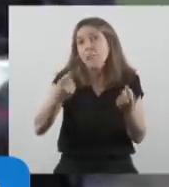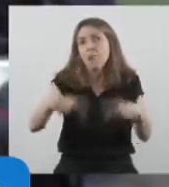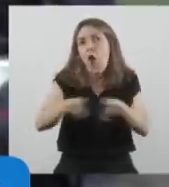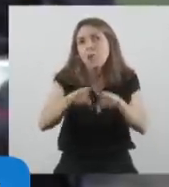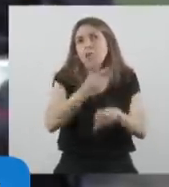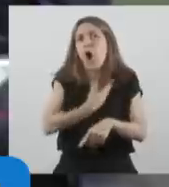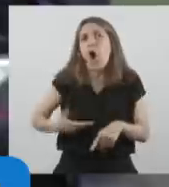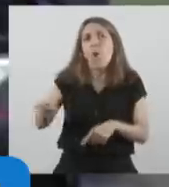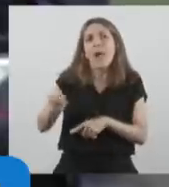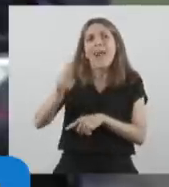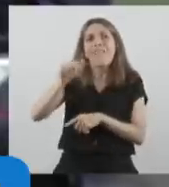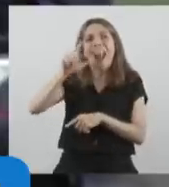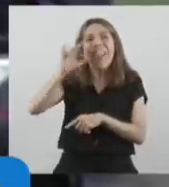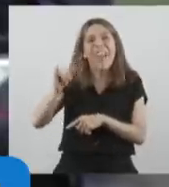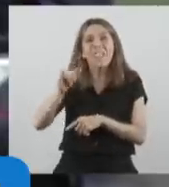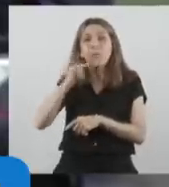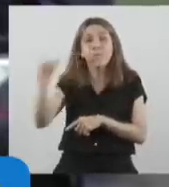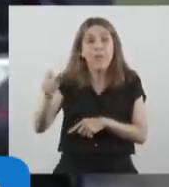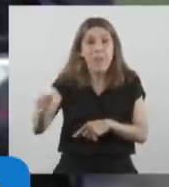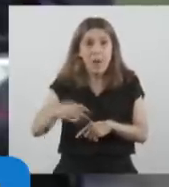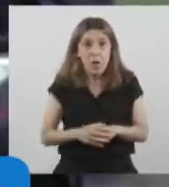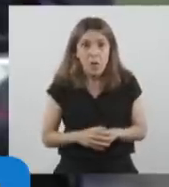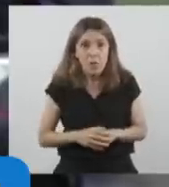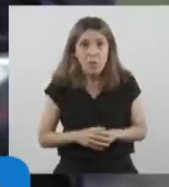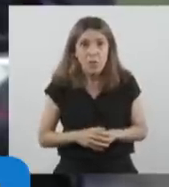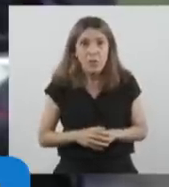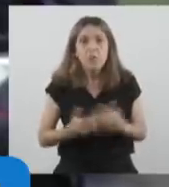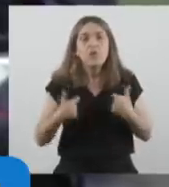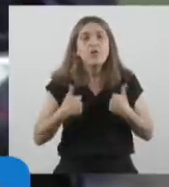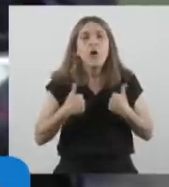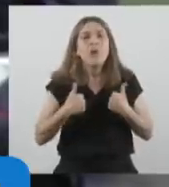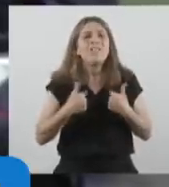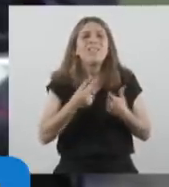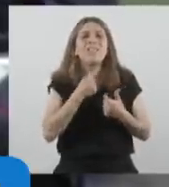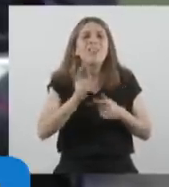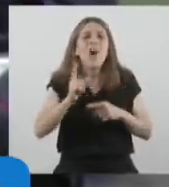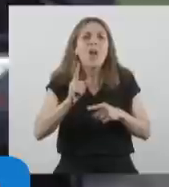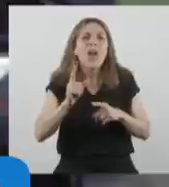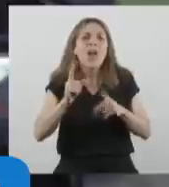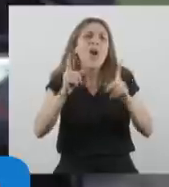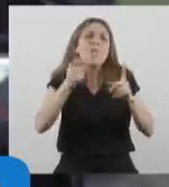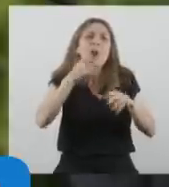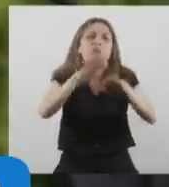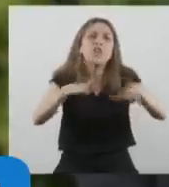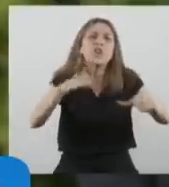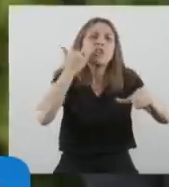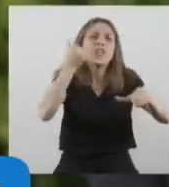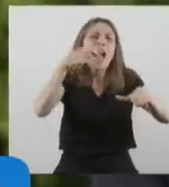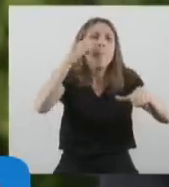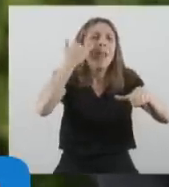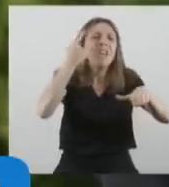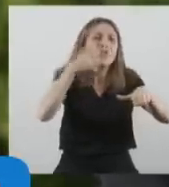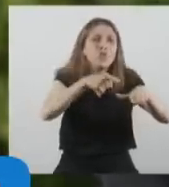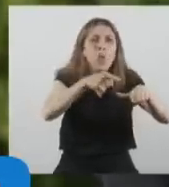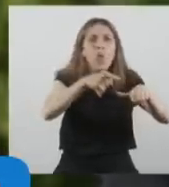valdez ha dicho yo no quiero ver más emigrar chicos de yapeyú para buscar suerte